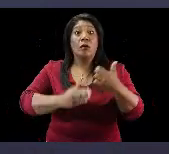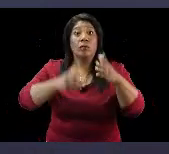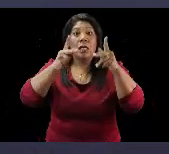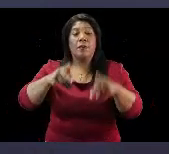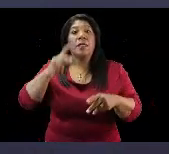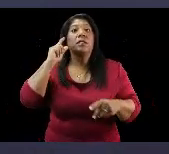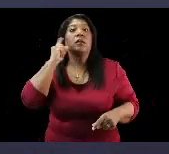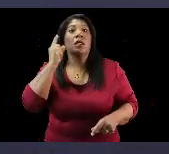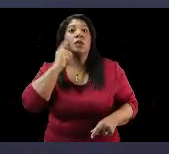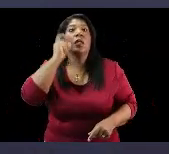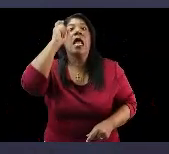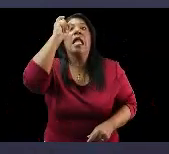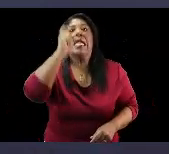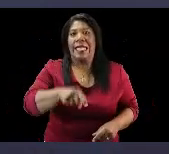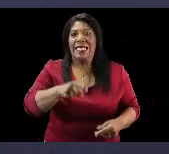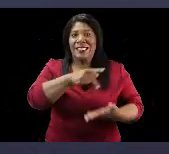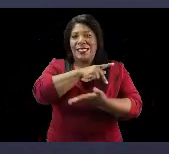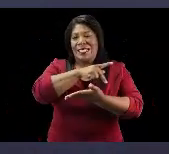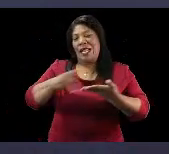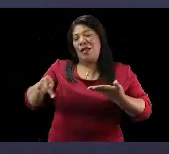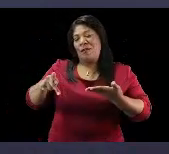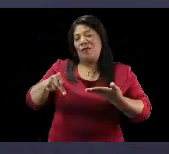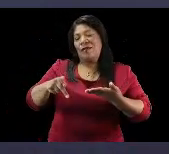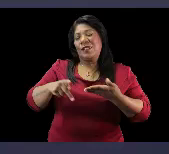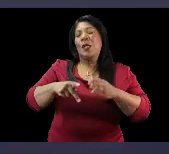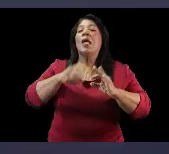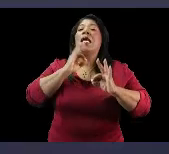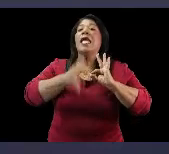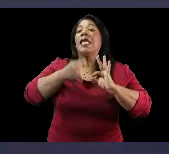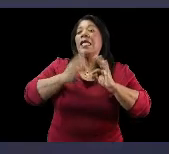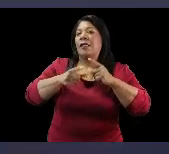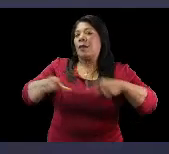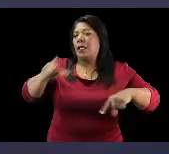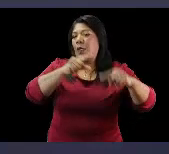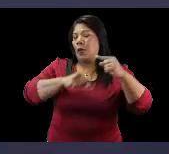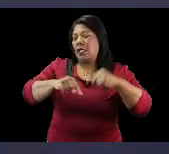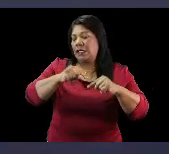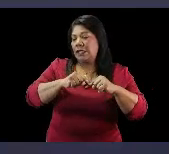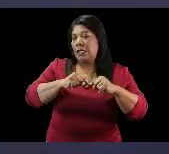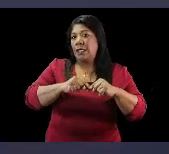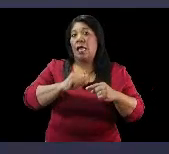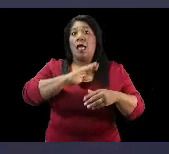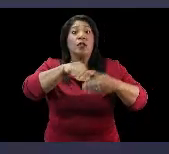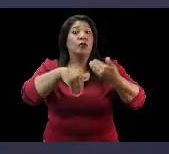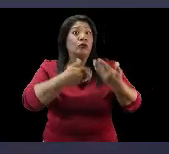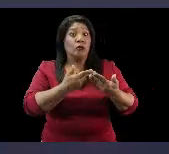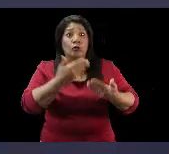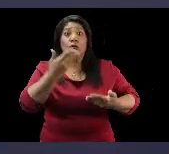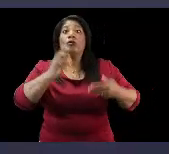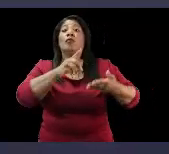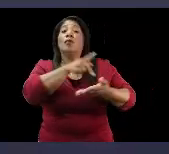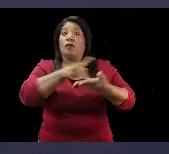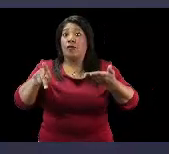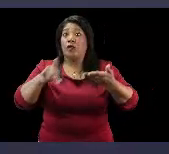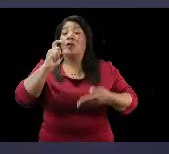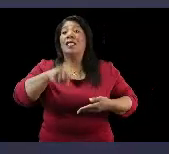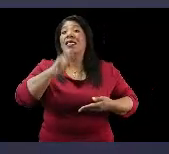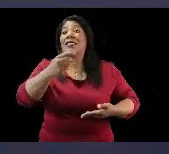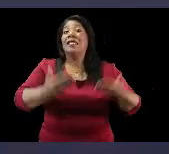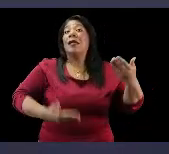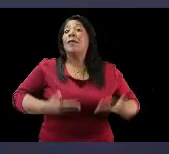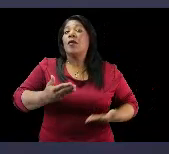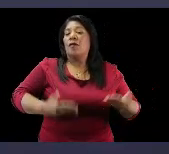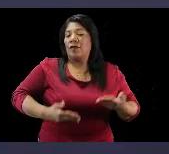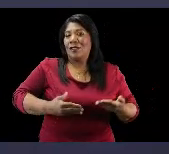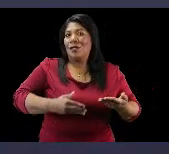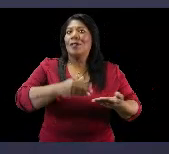va a necesitar a esta o un colega para los servicios de traducción e interpretación